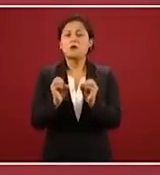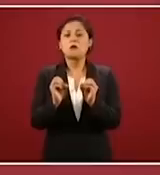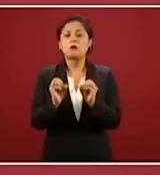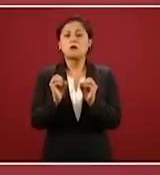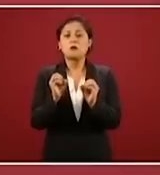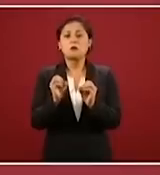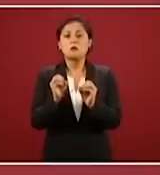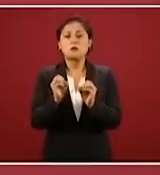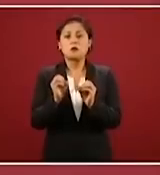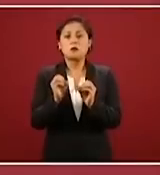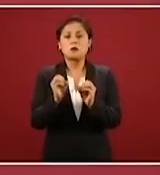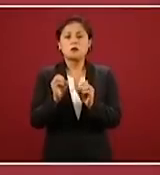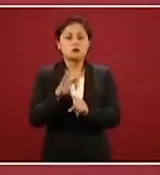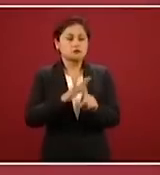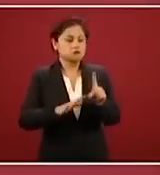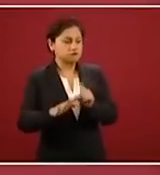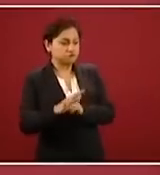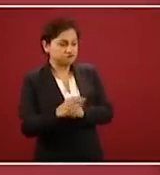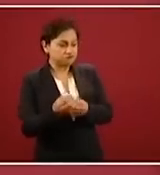algo en beneficio de otros,